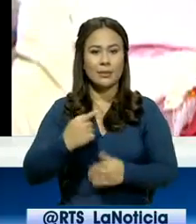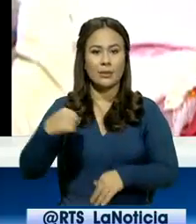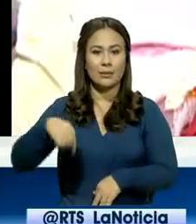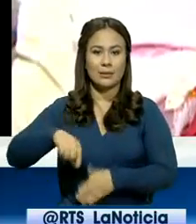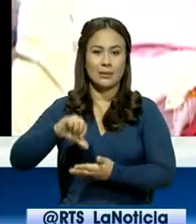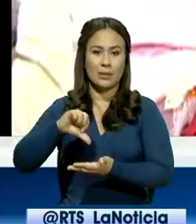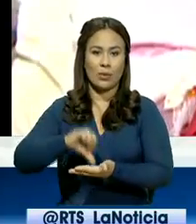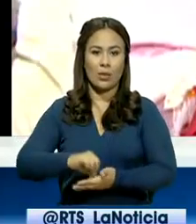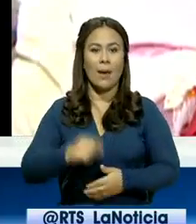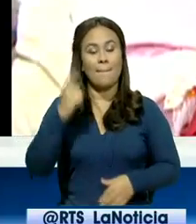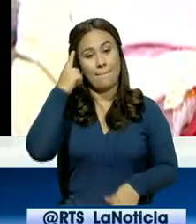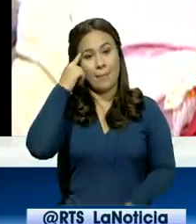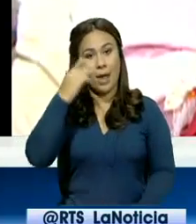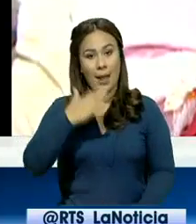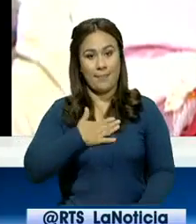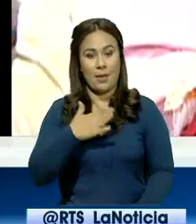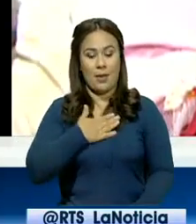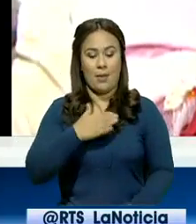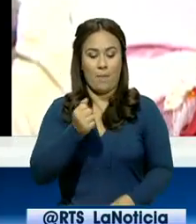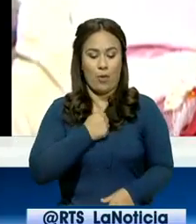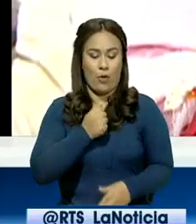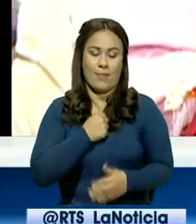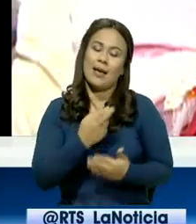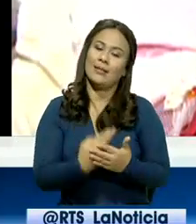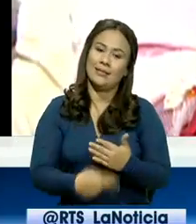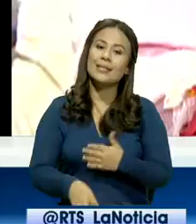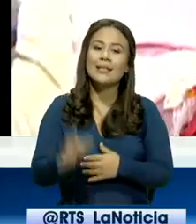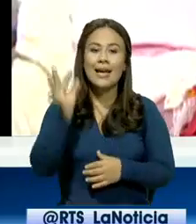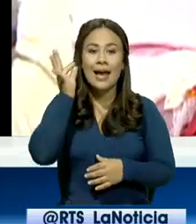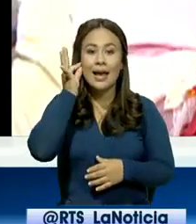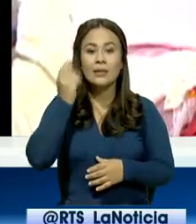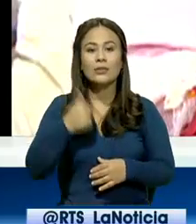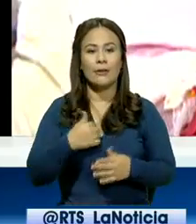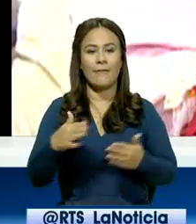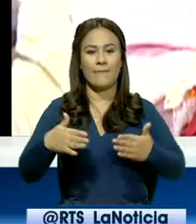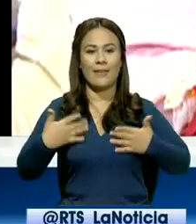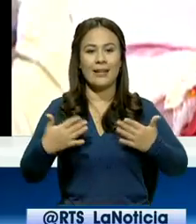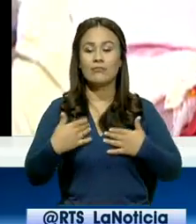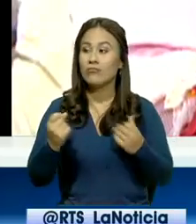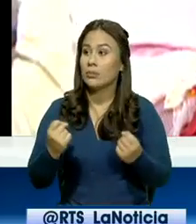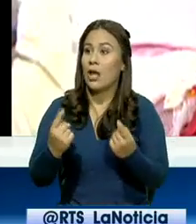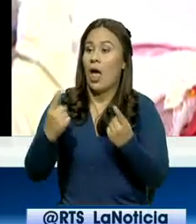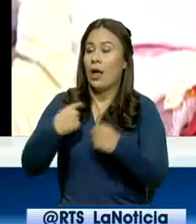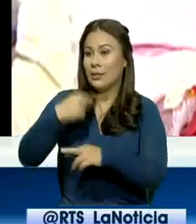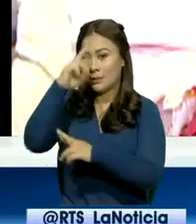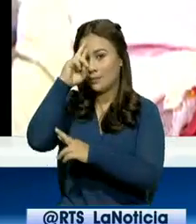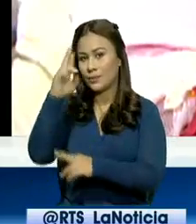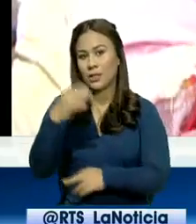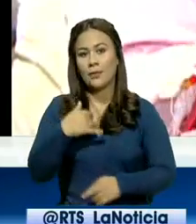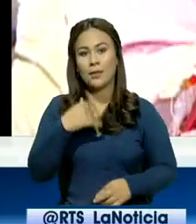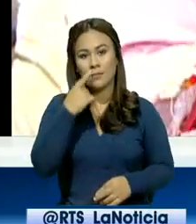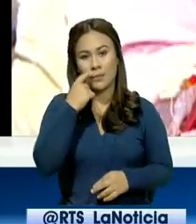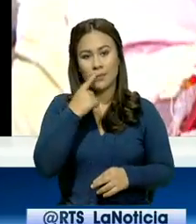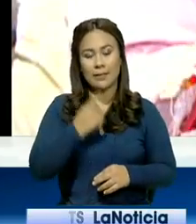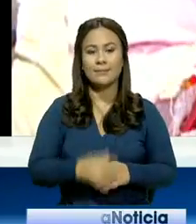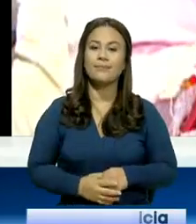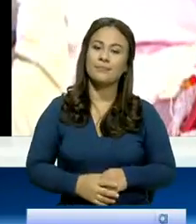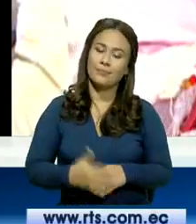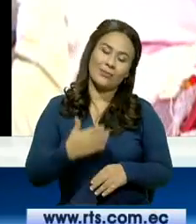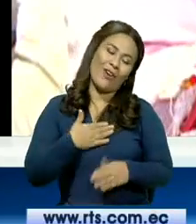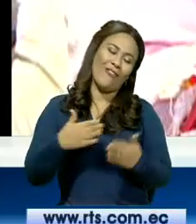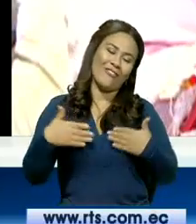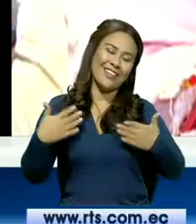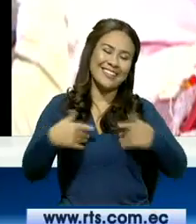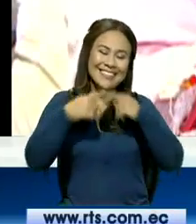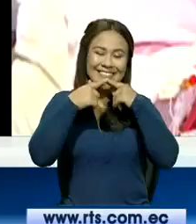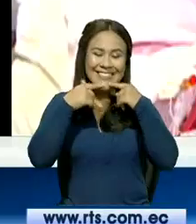ciudad, para mí como hija me llena de mucho orgullo y mucha admiración hacia mi padre. Muy feliz,